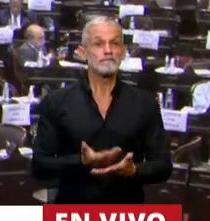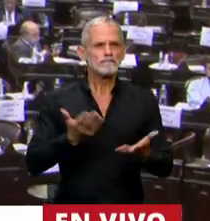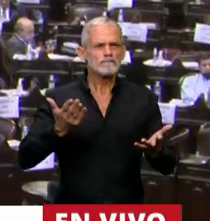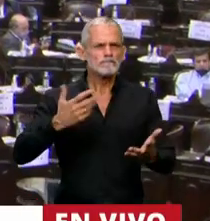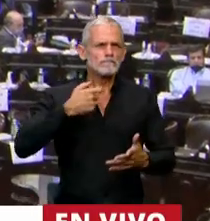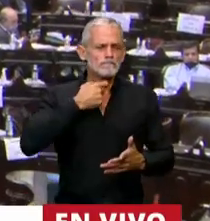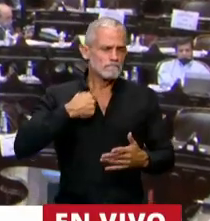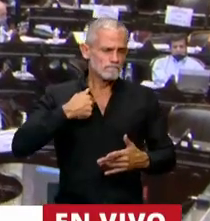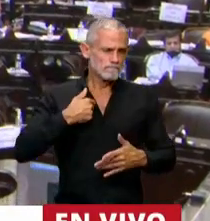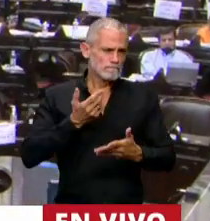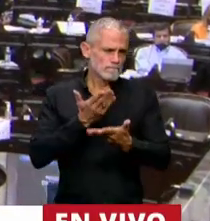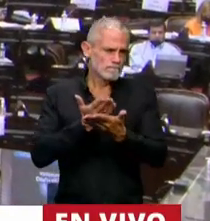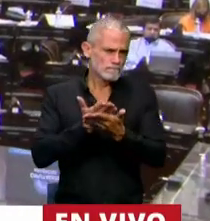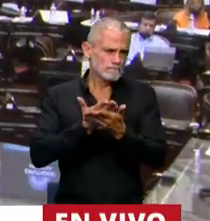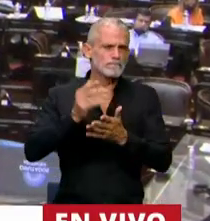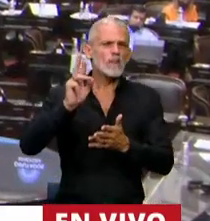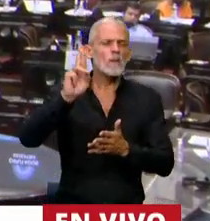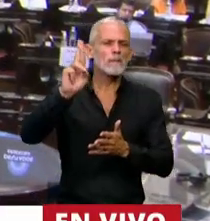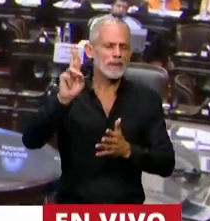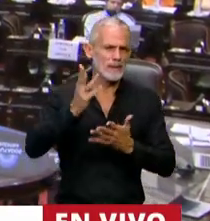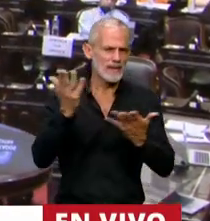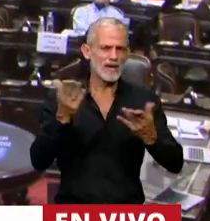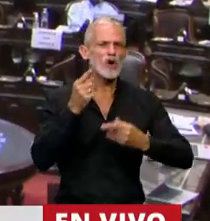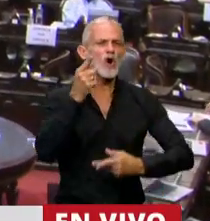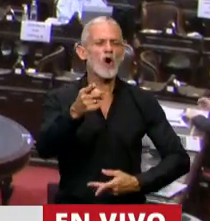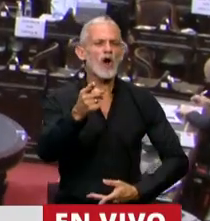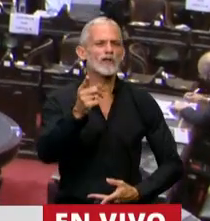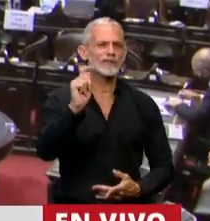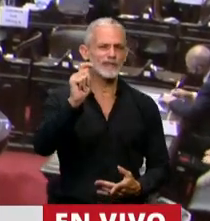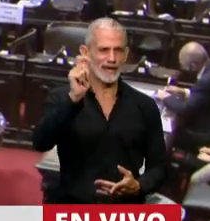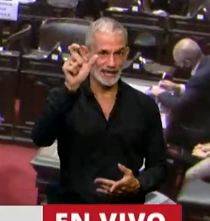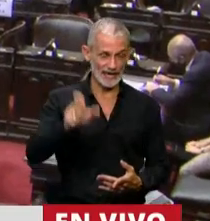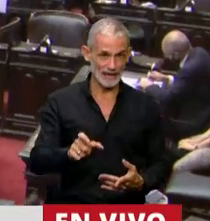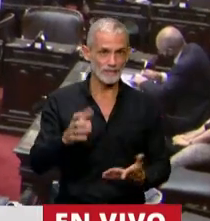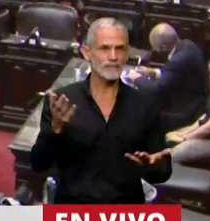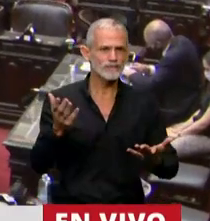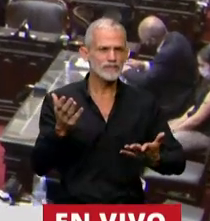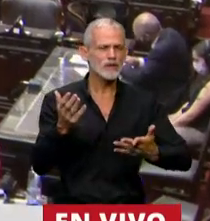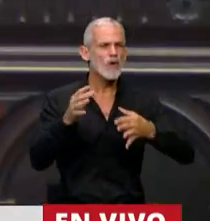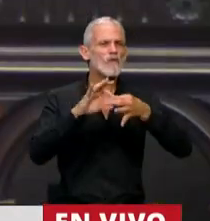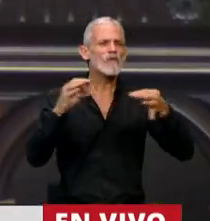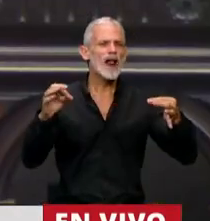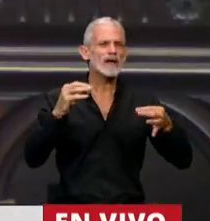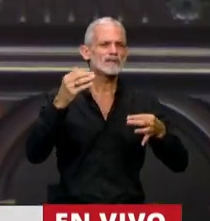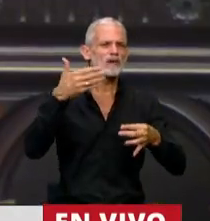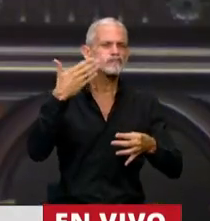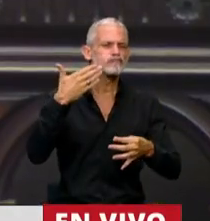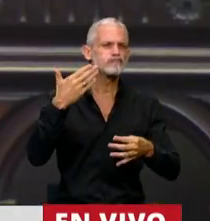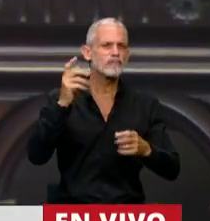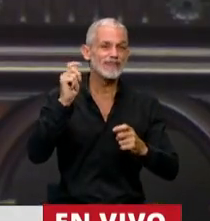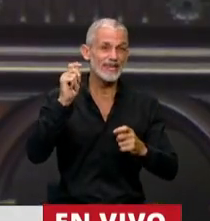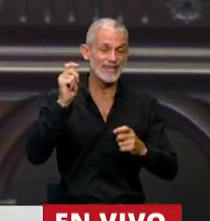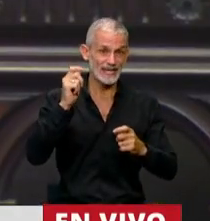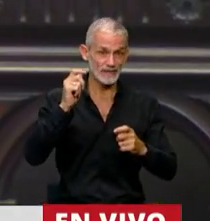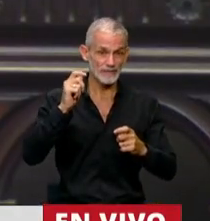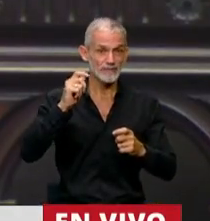Quiero plantear esta cuestión de privilegio contra los dichos de